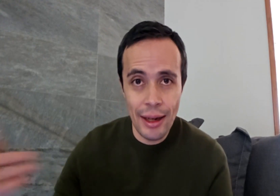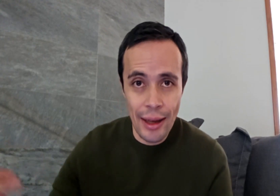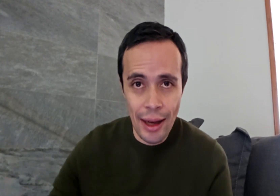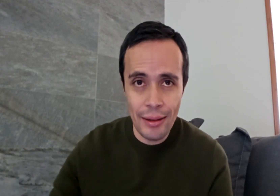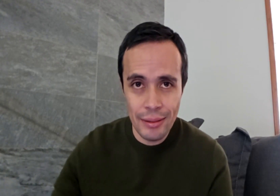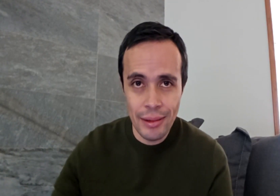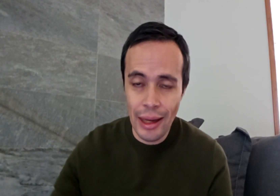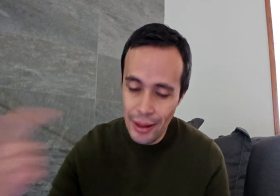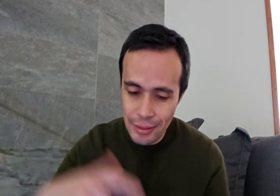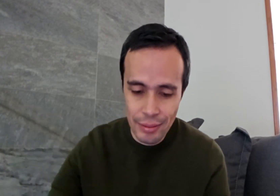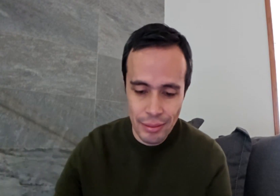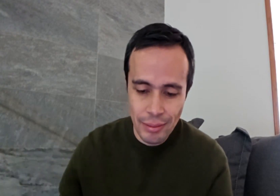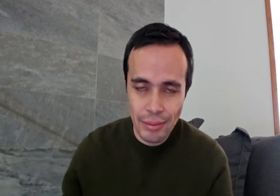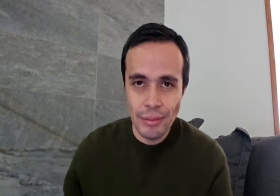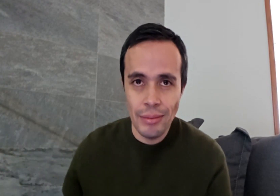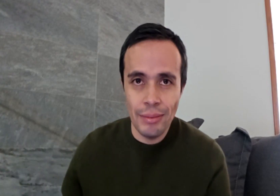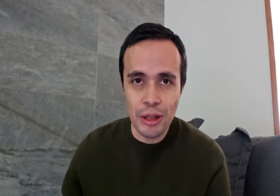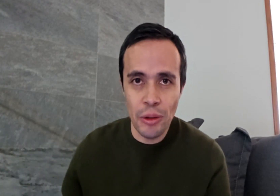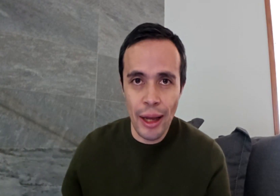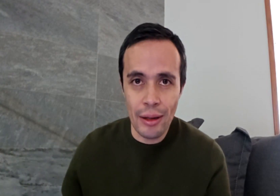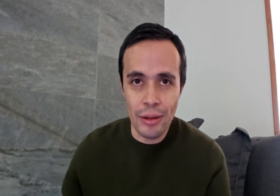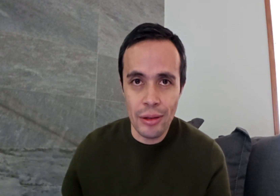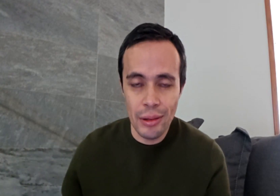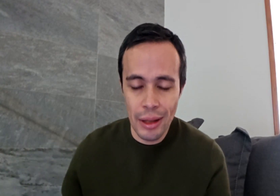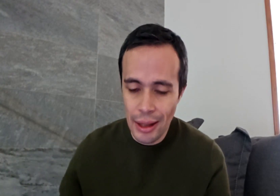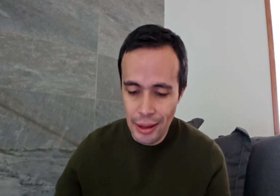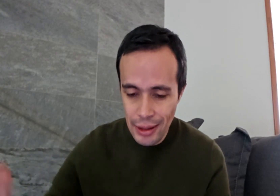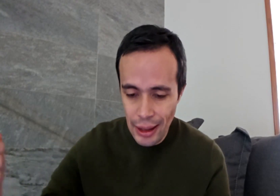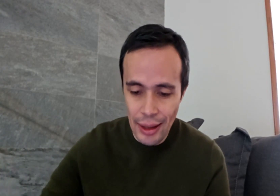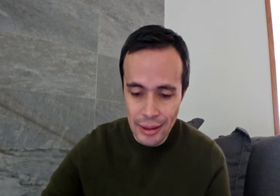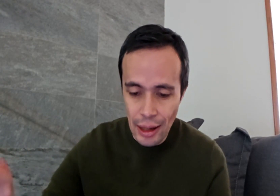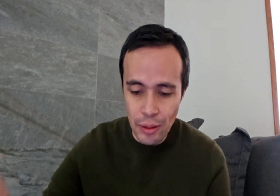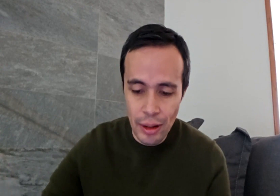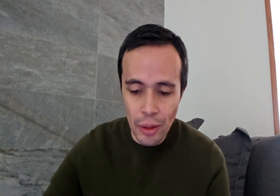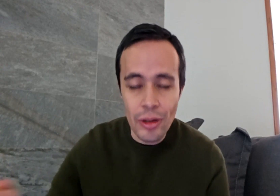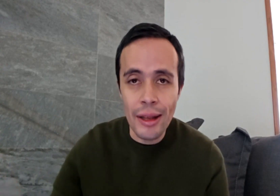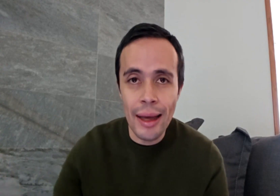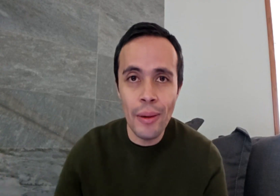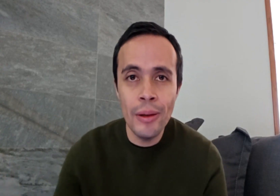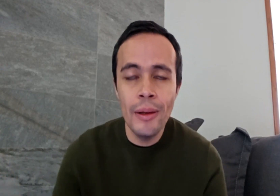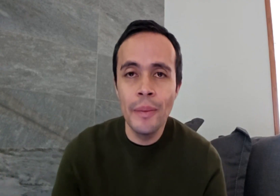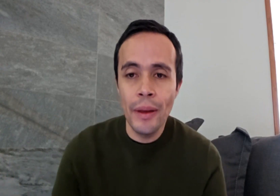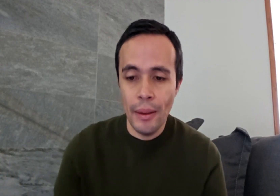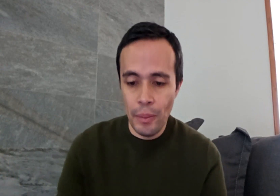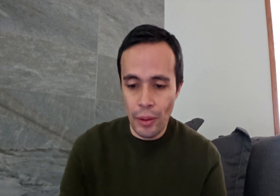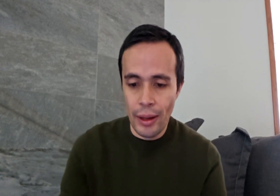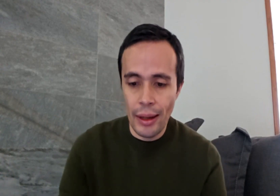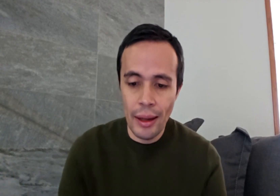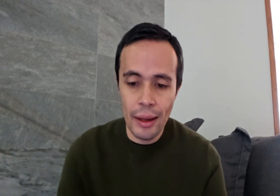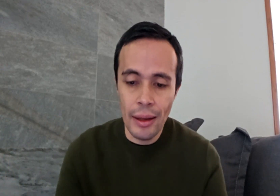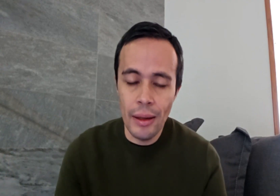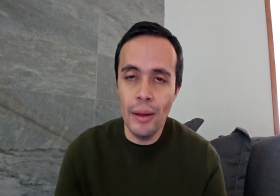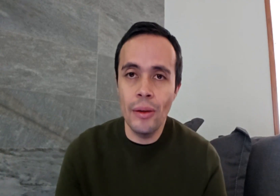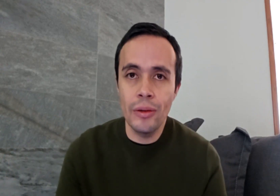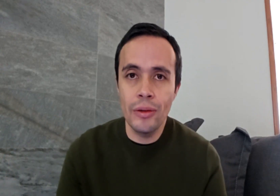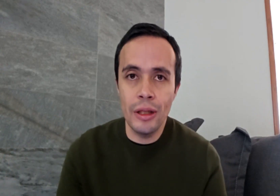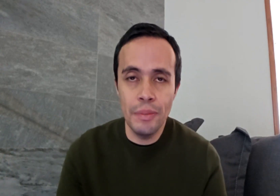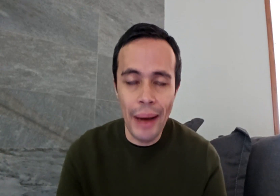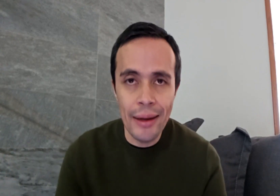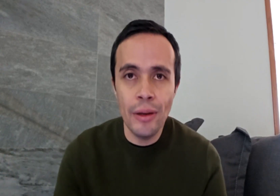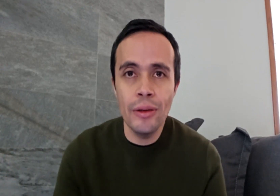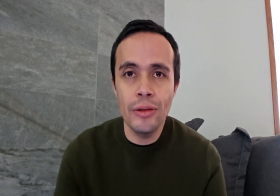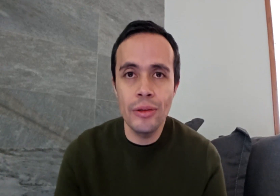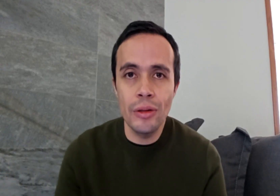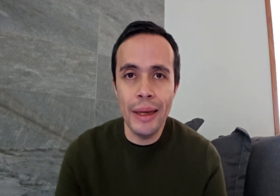que ya están allá quieren basculearlos, les quieren sacar hasta el último centavo, porque